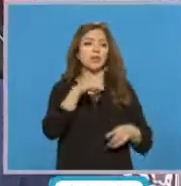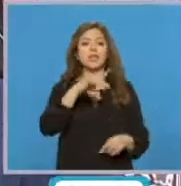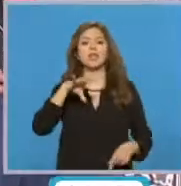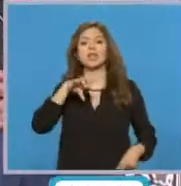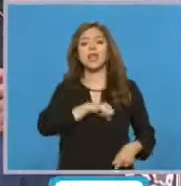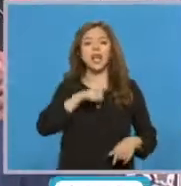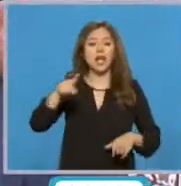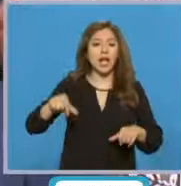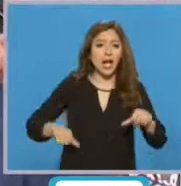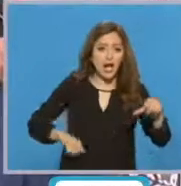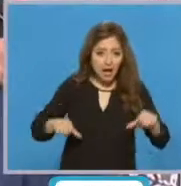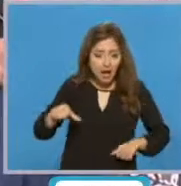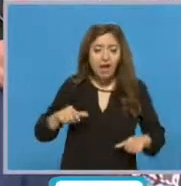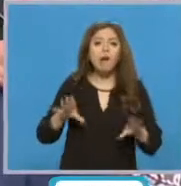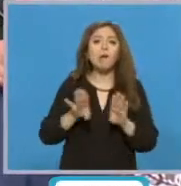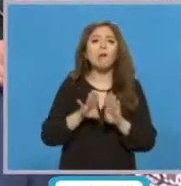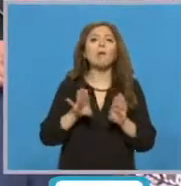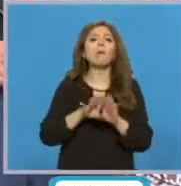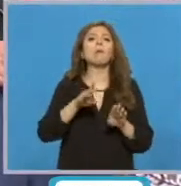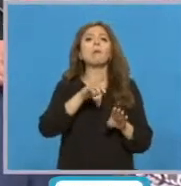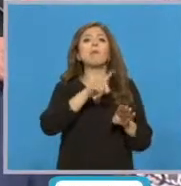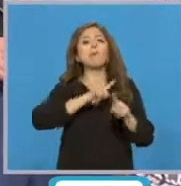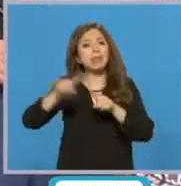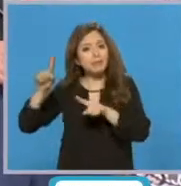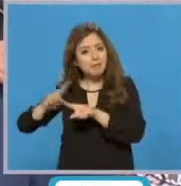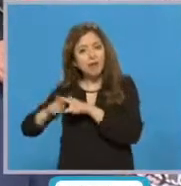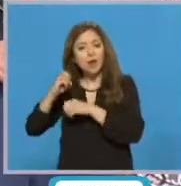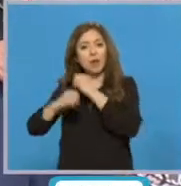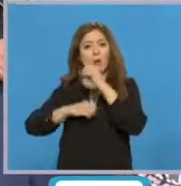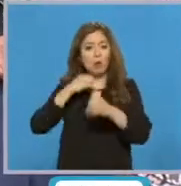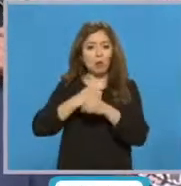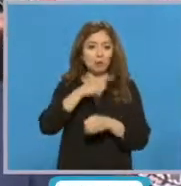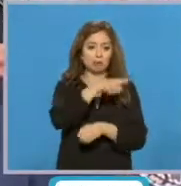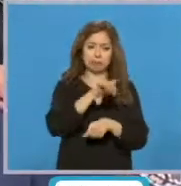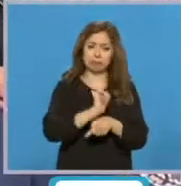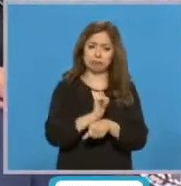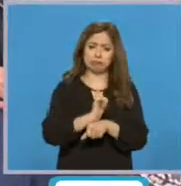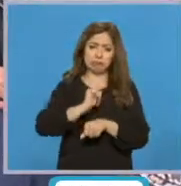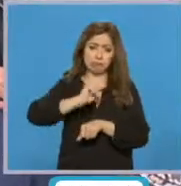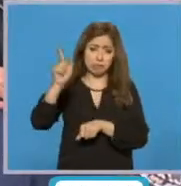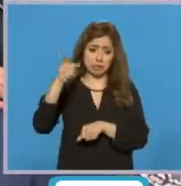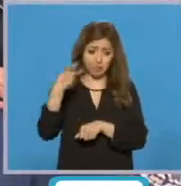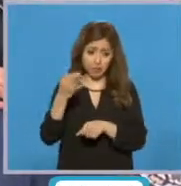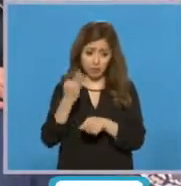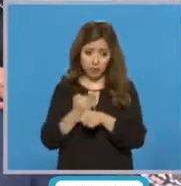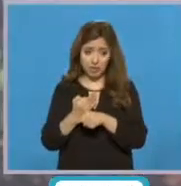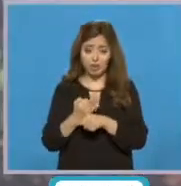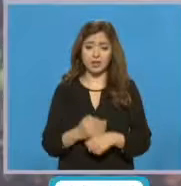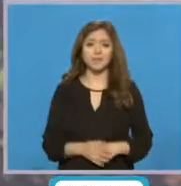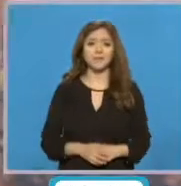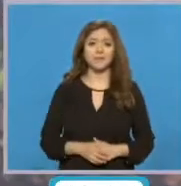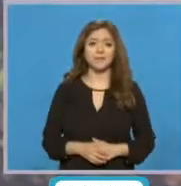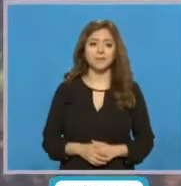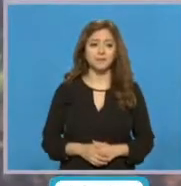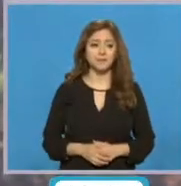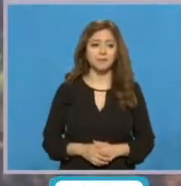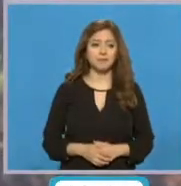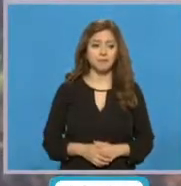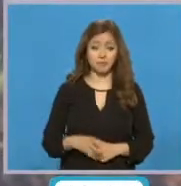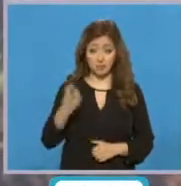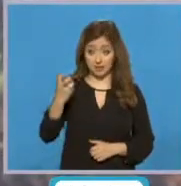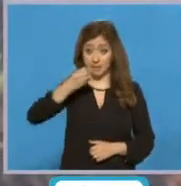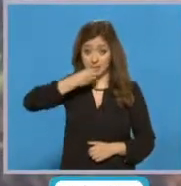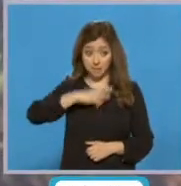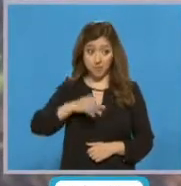una gran actriz y precisamente amigo. siempre participas en grandes puestas en escena, y esta seguramente no es la excepción. Pues esta no es la excepción. De hecho, estoy muy orgullosa y